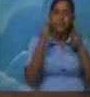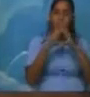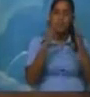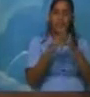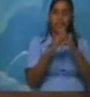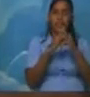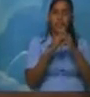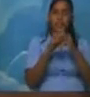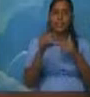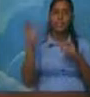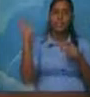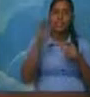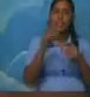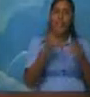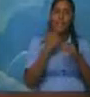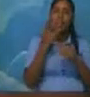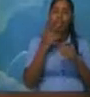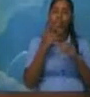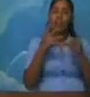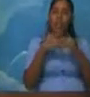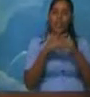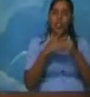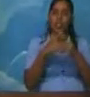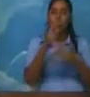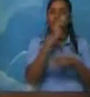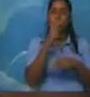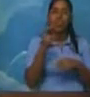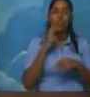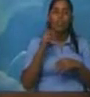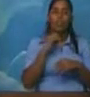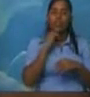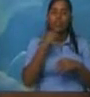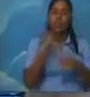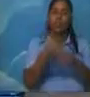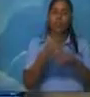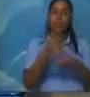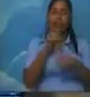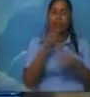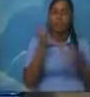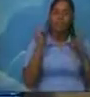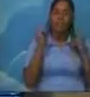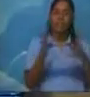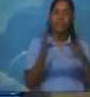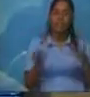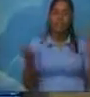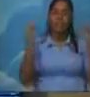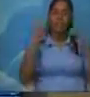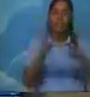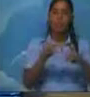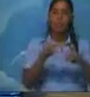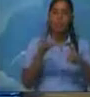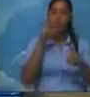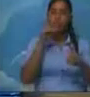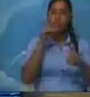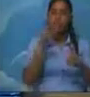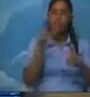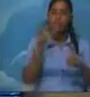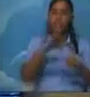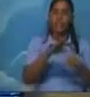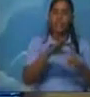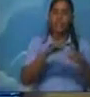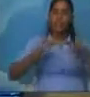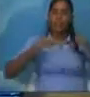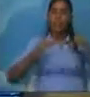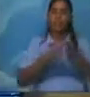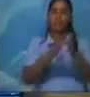casa y si se trae un anillo de oro también hermano y si le ponen una gallina y está la gallina ya